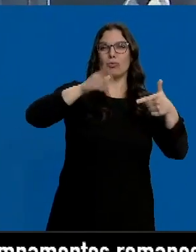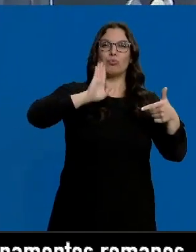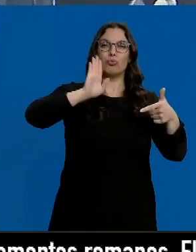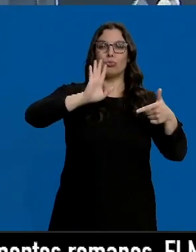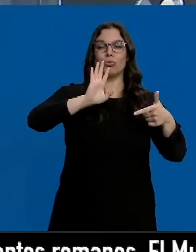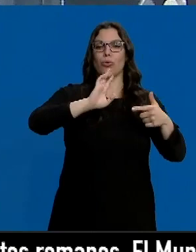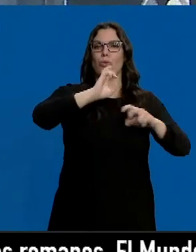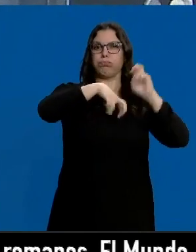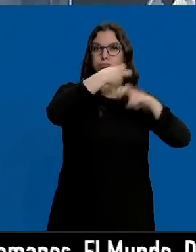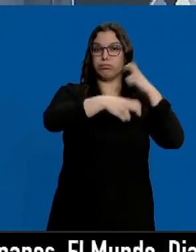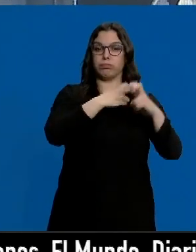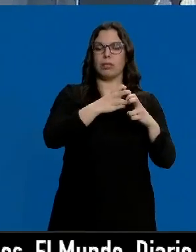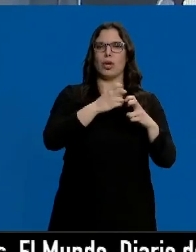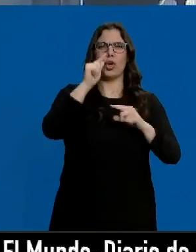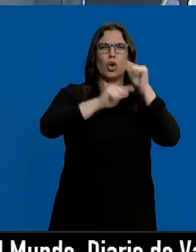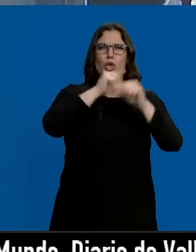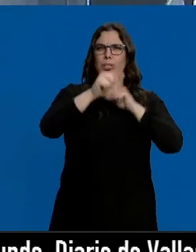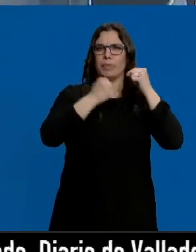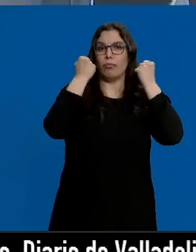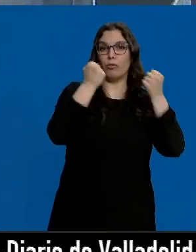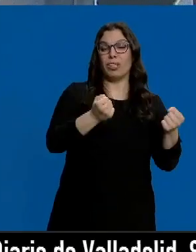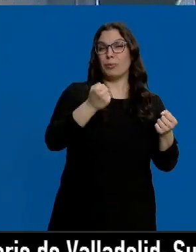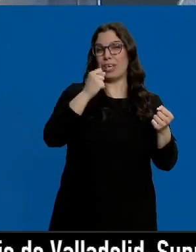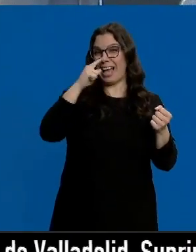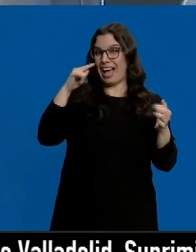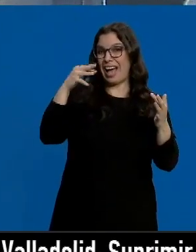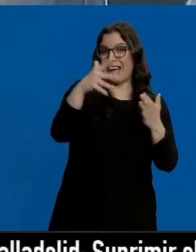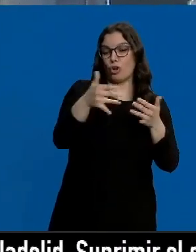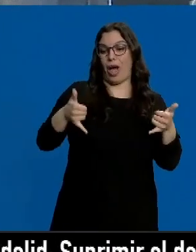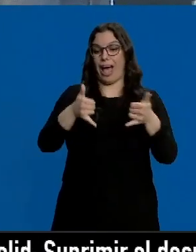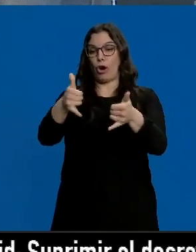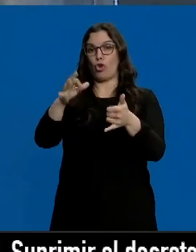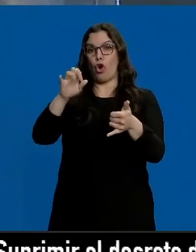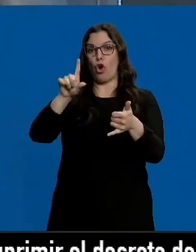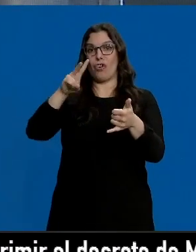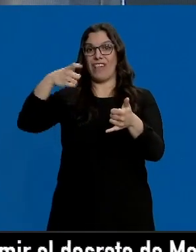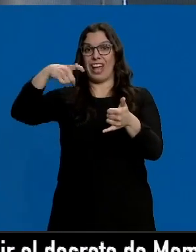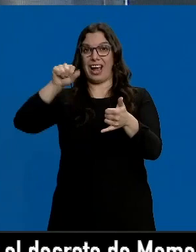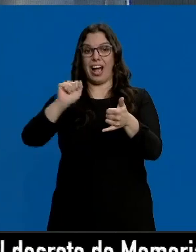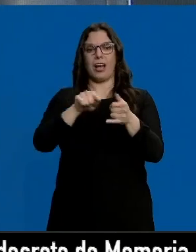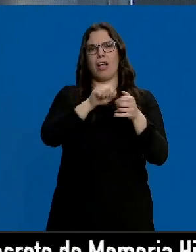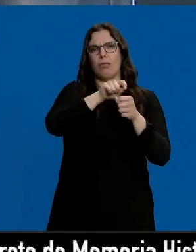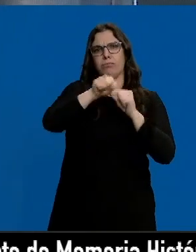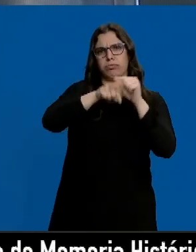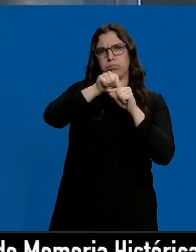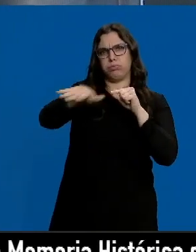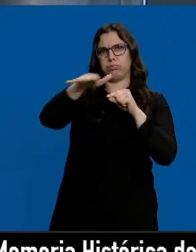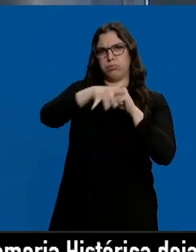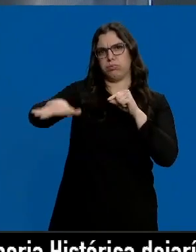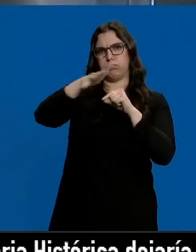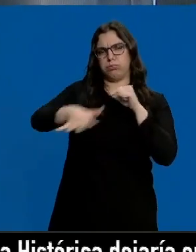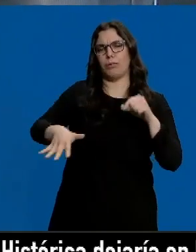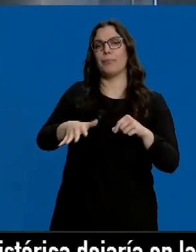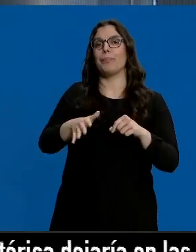altamente contaminantes que lleva años vertiendo tóxicos a un arroyo en la localidad de Olvega, según las organizaciones ecologistas. Irene